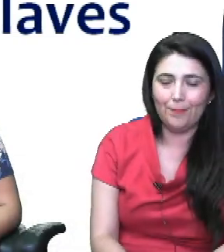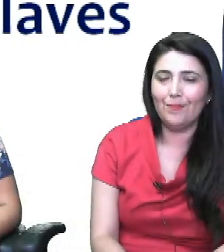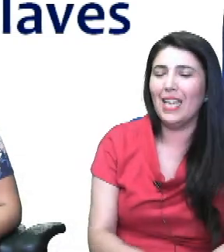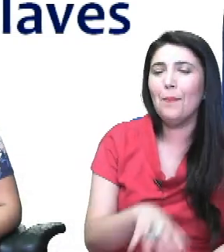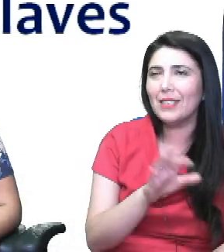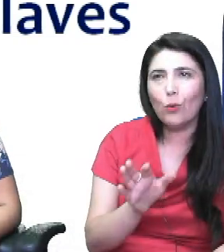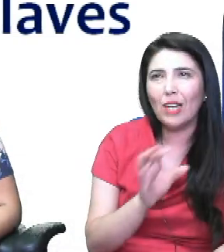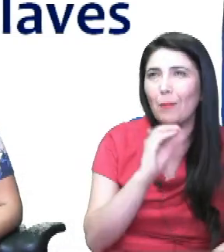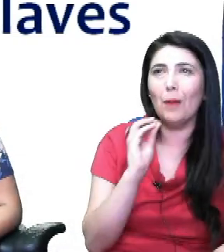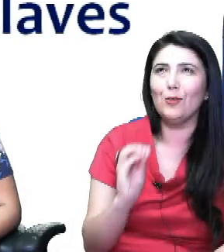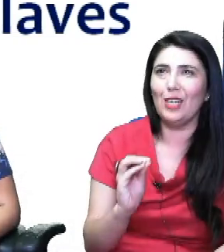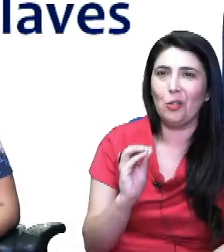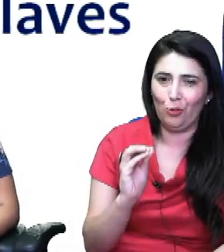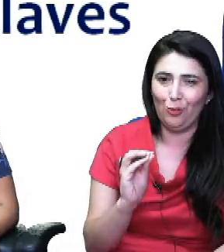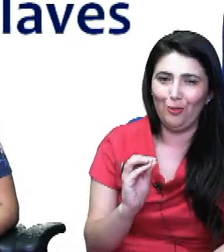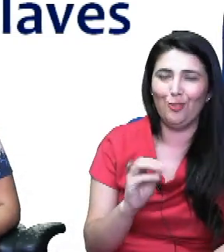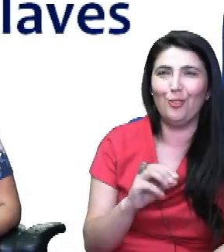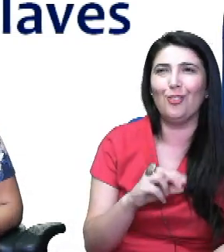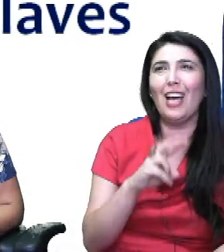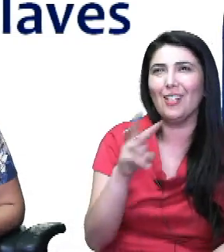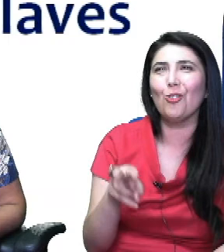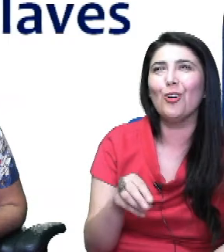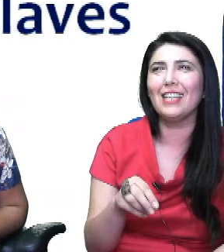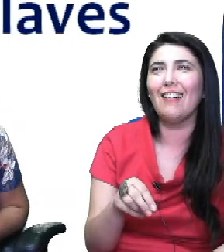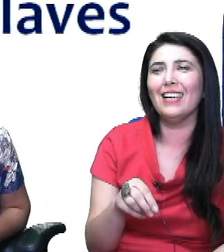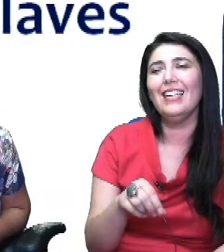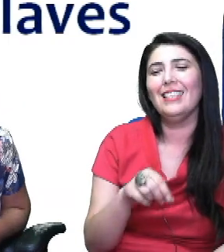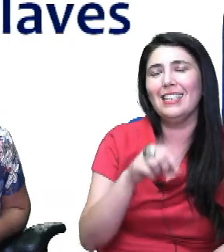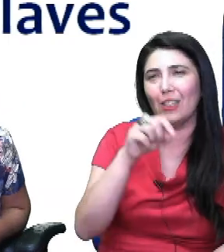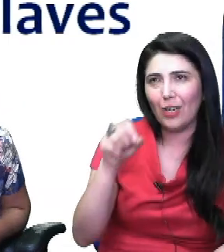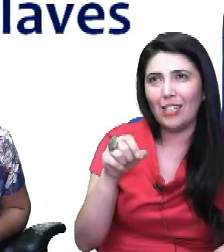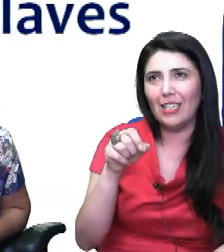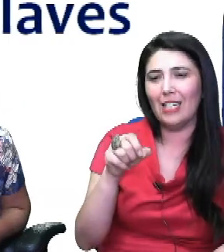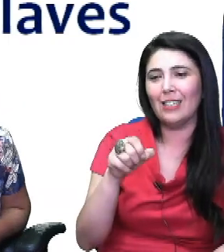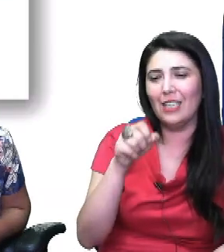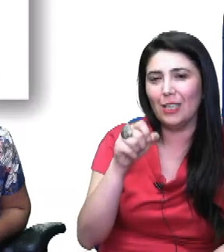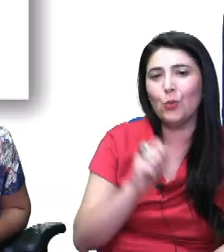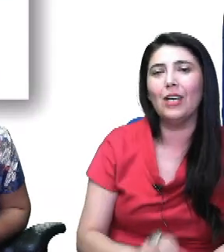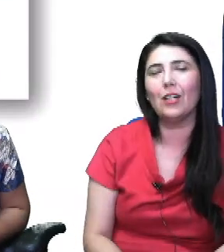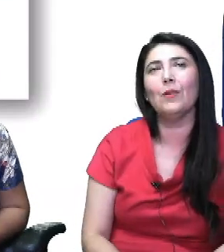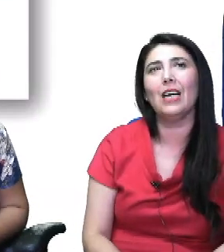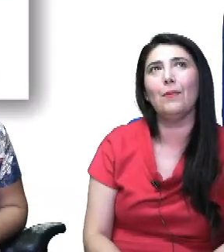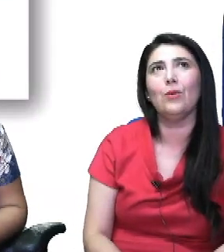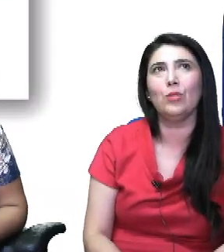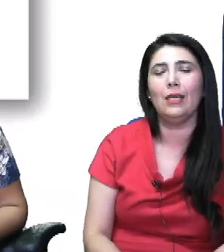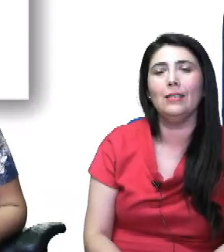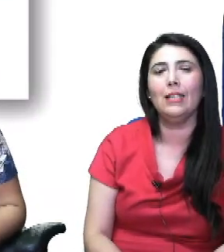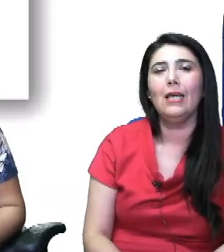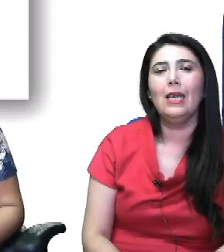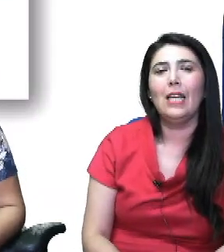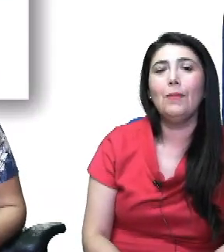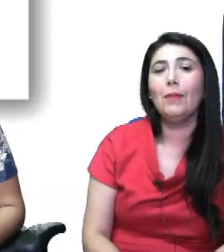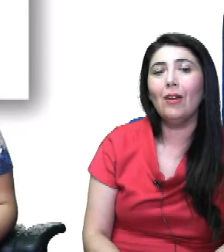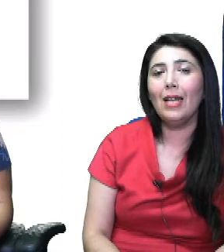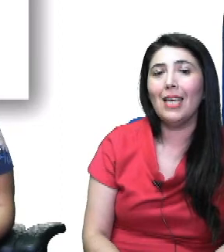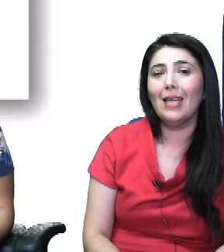Unidas. En particular vamos a mencionar 2. Estos 2 estaban dentro de las lecturas recomendadas para ustedes.